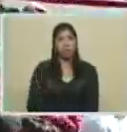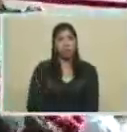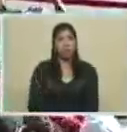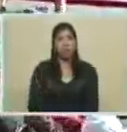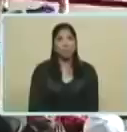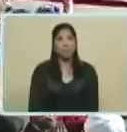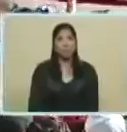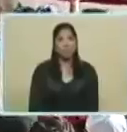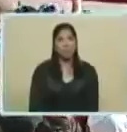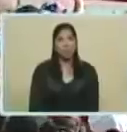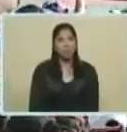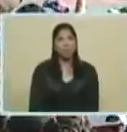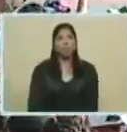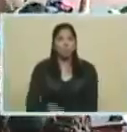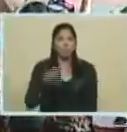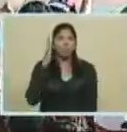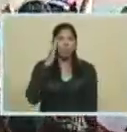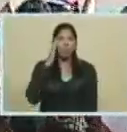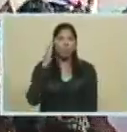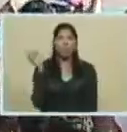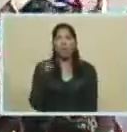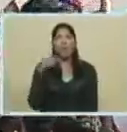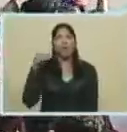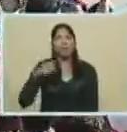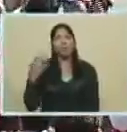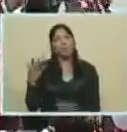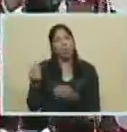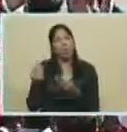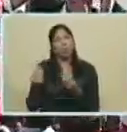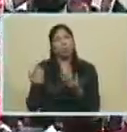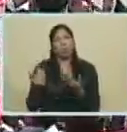que es mucho lo que hemos hecho estos años, es verdad.